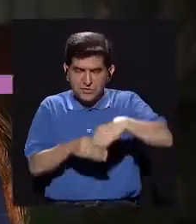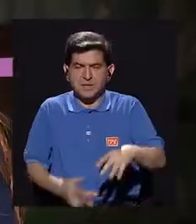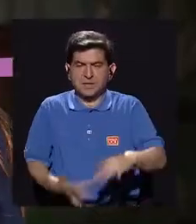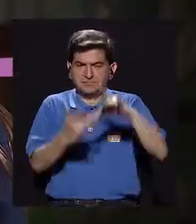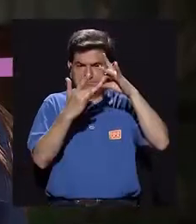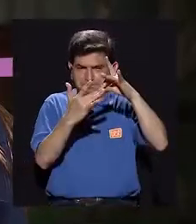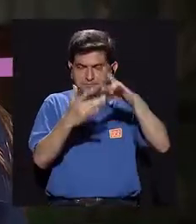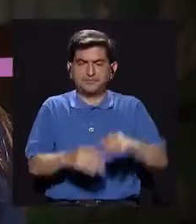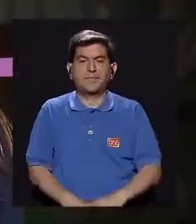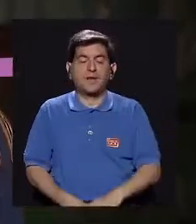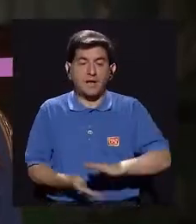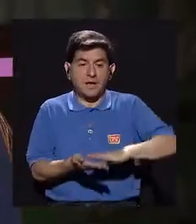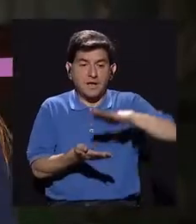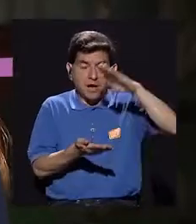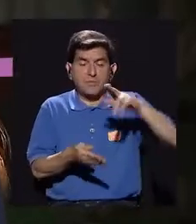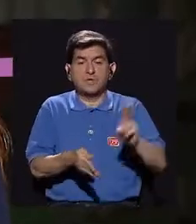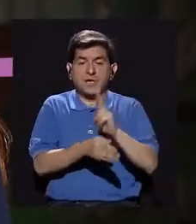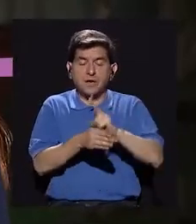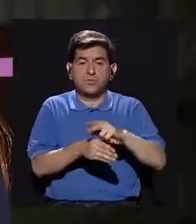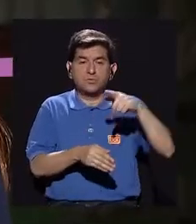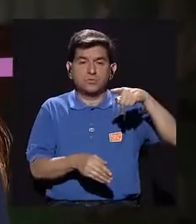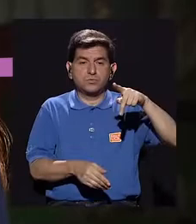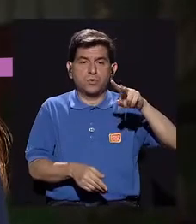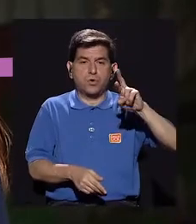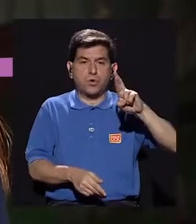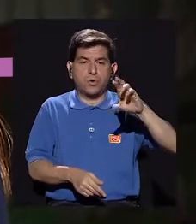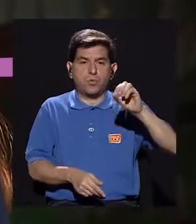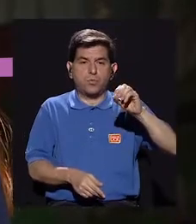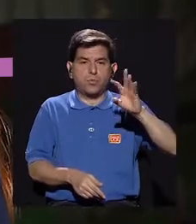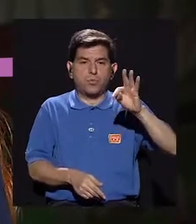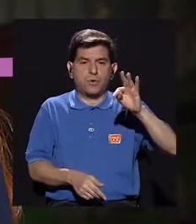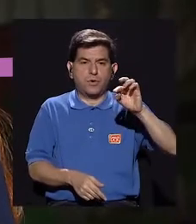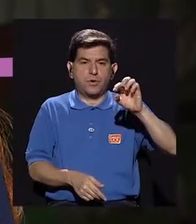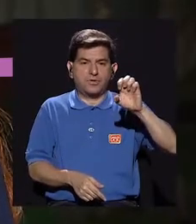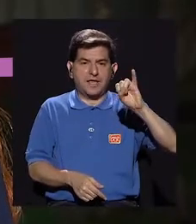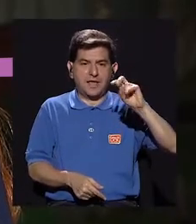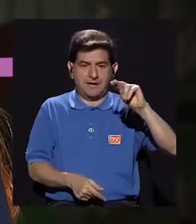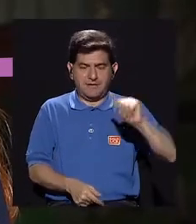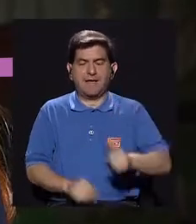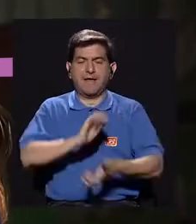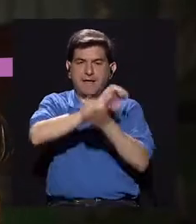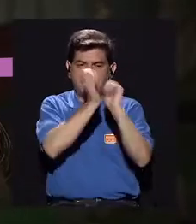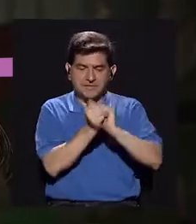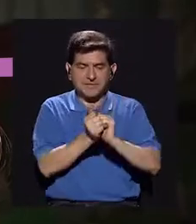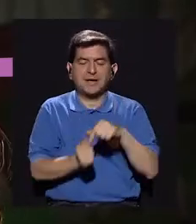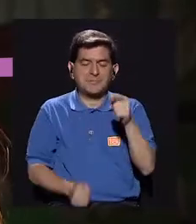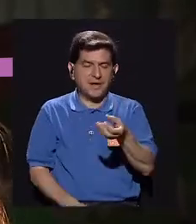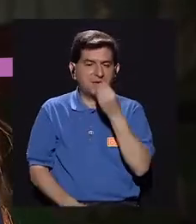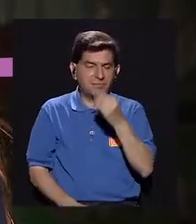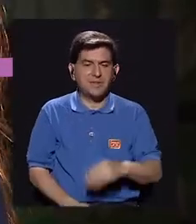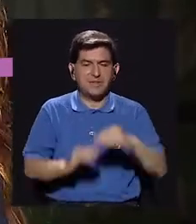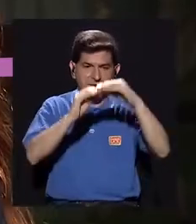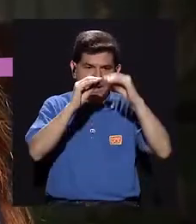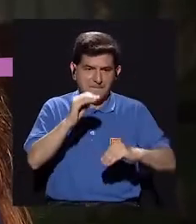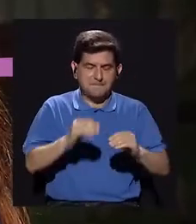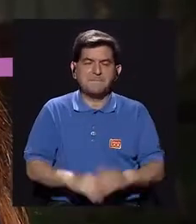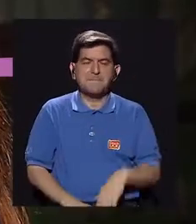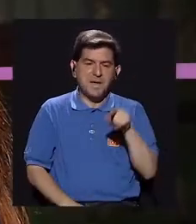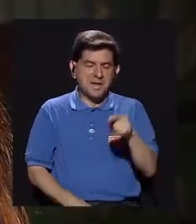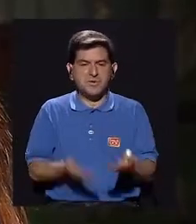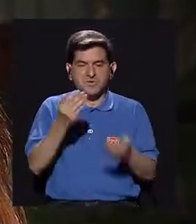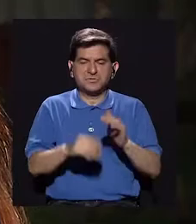¿verdad? Y por otro lado, aumentar el consumo de proteína. Entonces, básicamente es cambiar el plato. Le quitamos un poquito